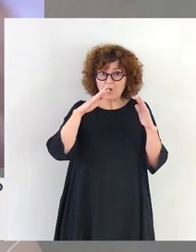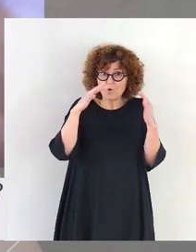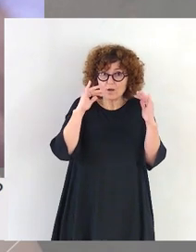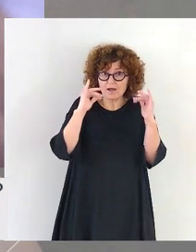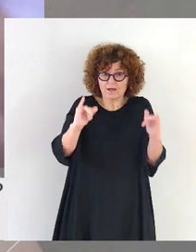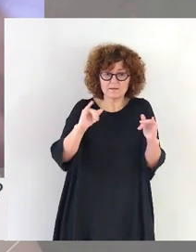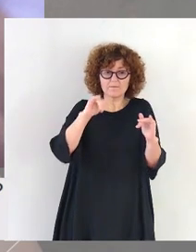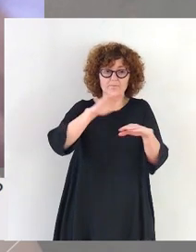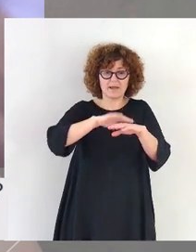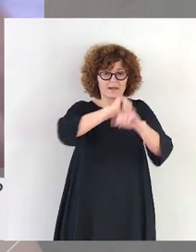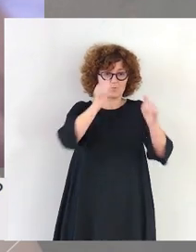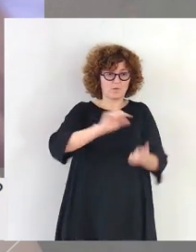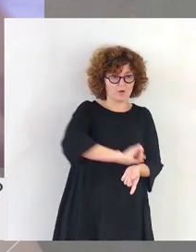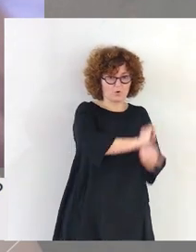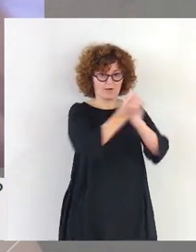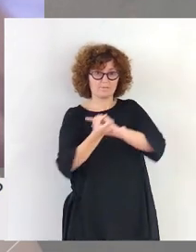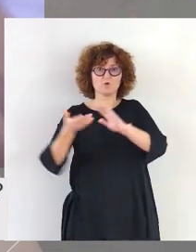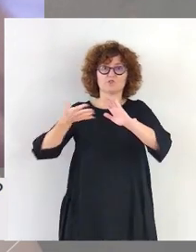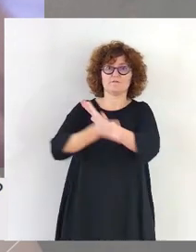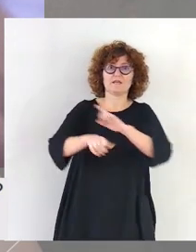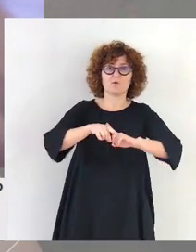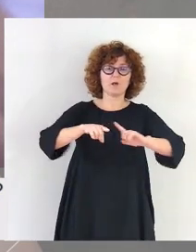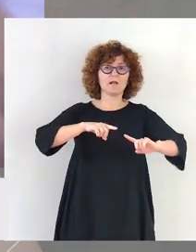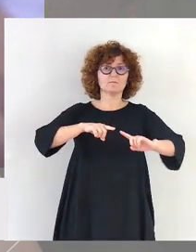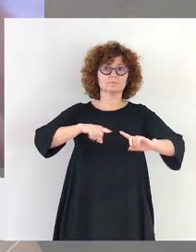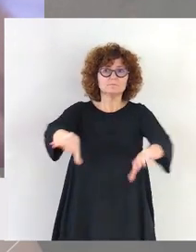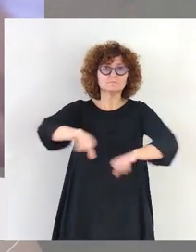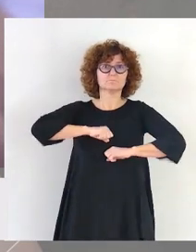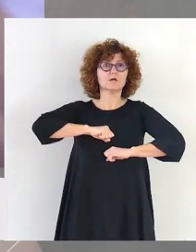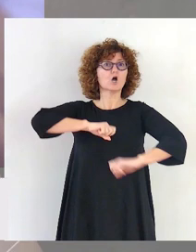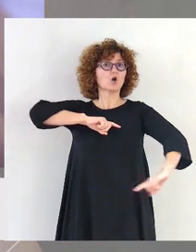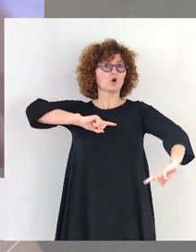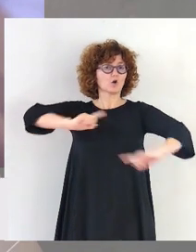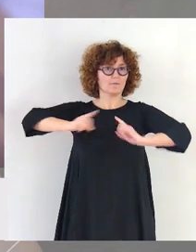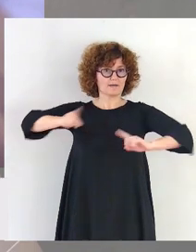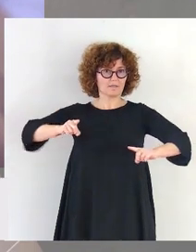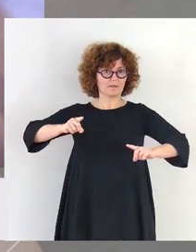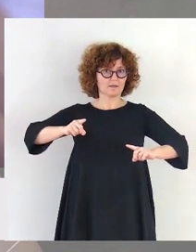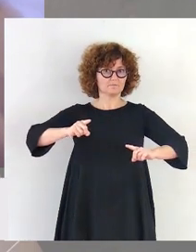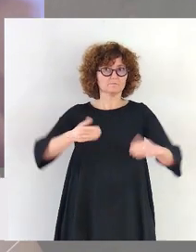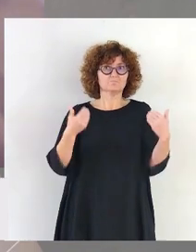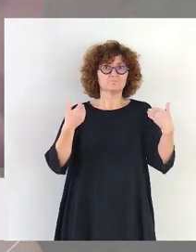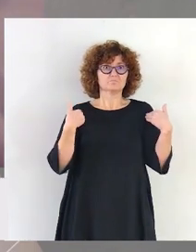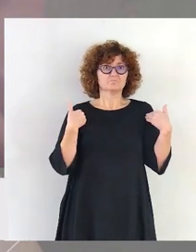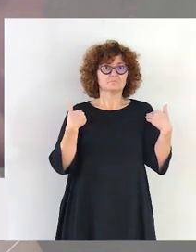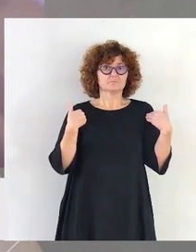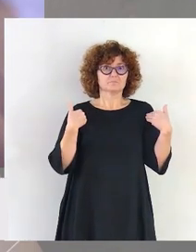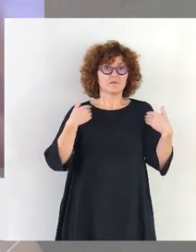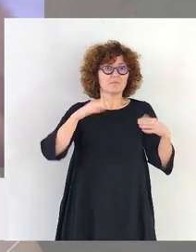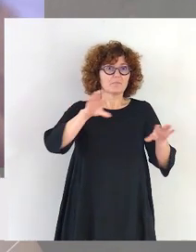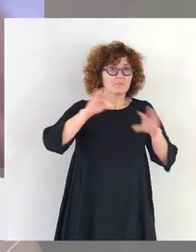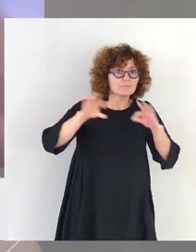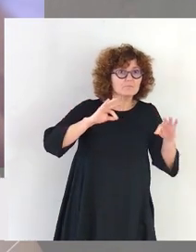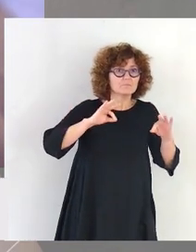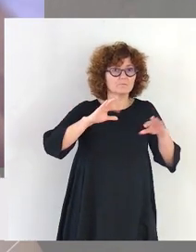de modelo tiene que ver con la gobernanza Quién o quiénes toman qué decisiones de forma que se cumplan de manera